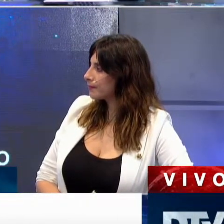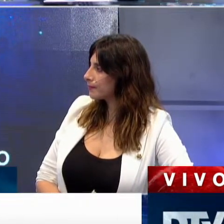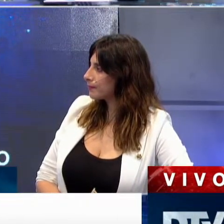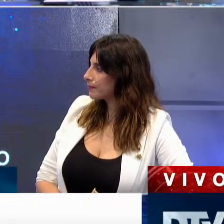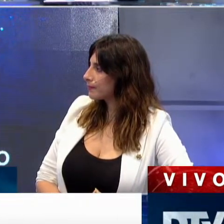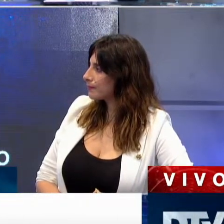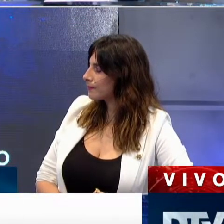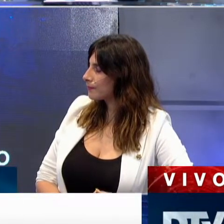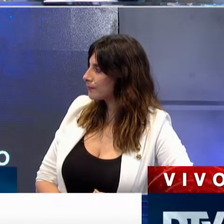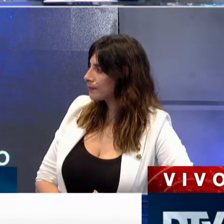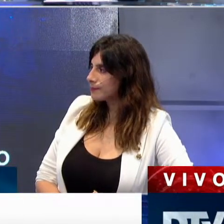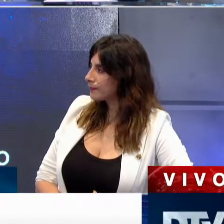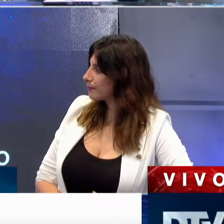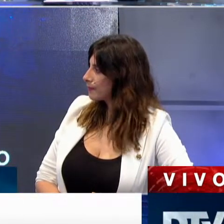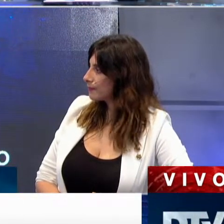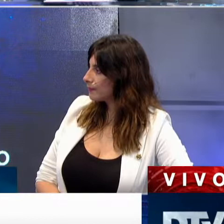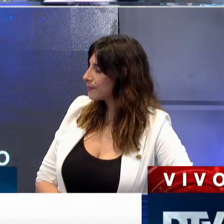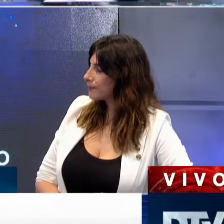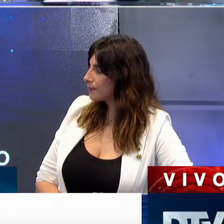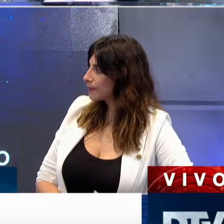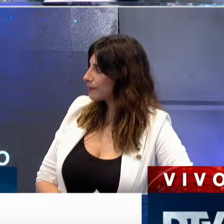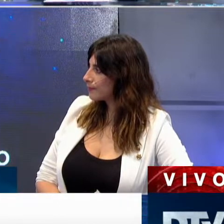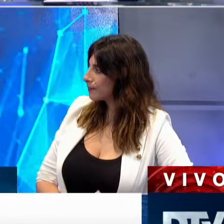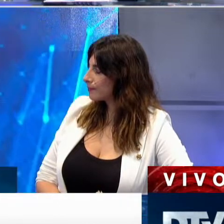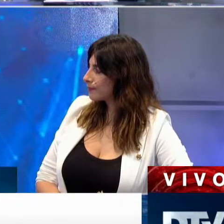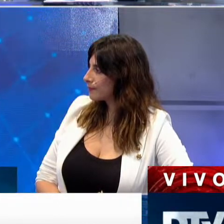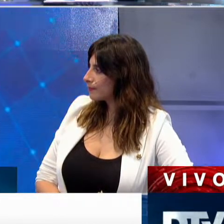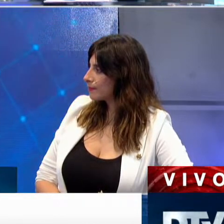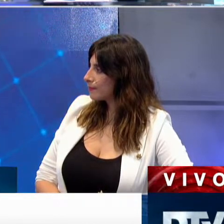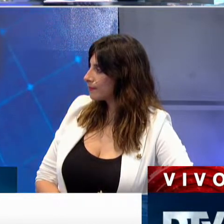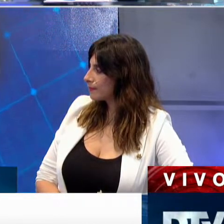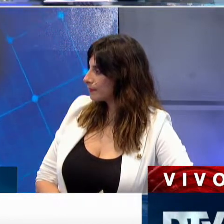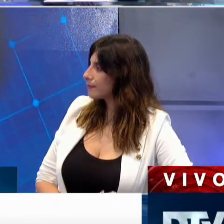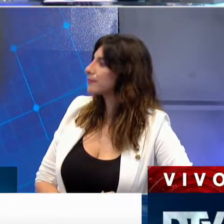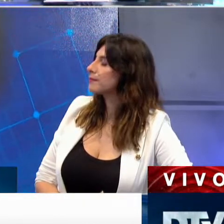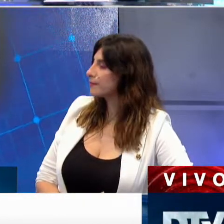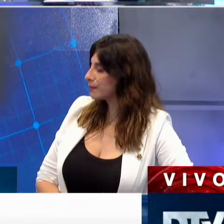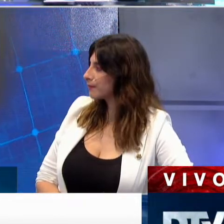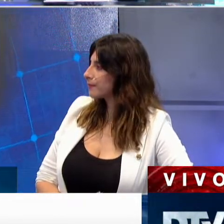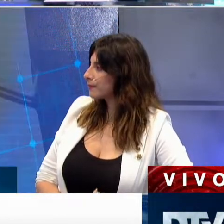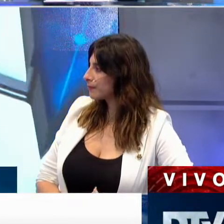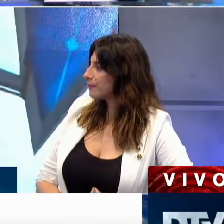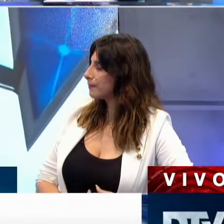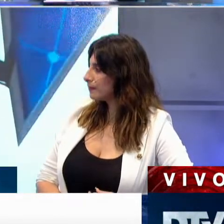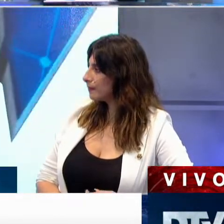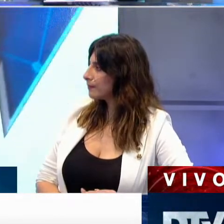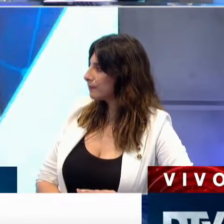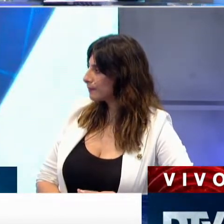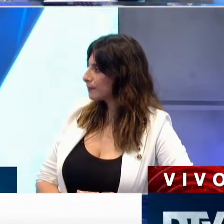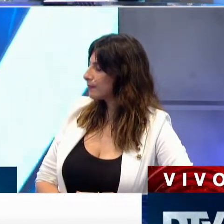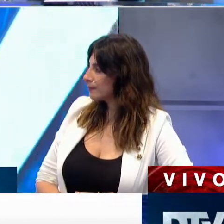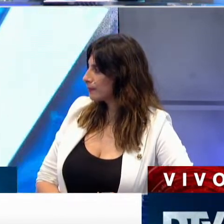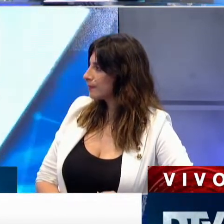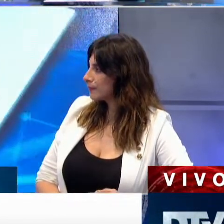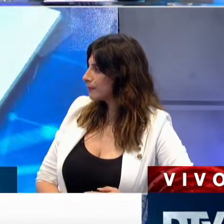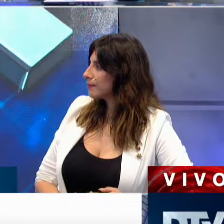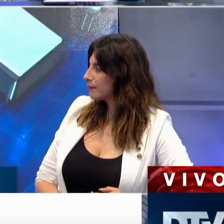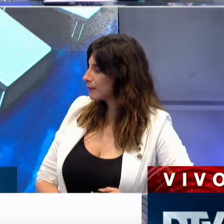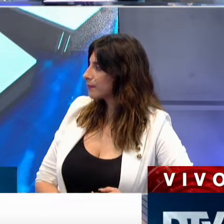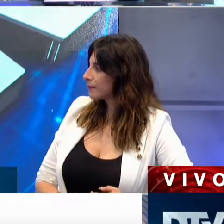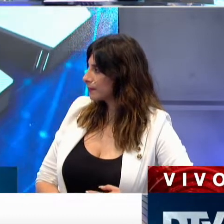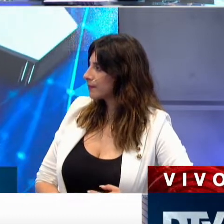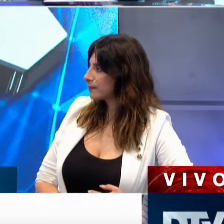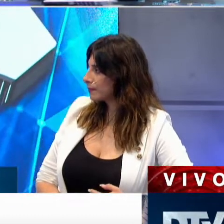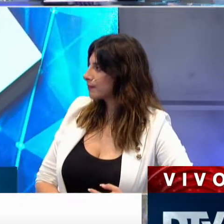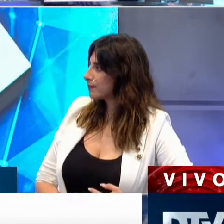aplica en Buenos Aires, donde el tema del turismo es clave y la noche es importantísima como fuente de